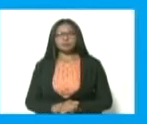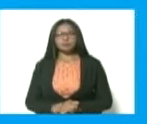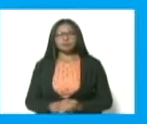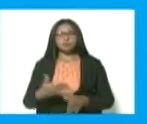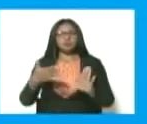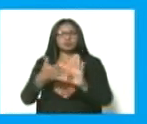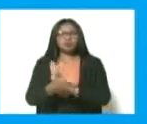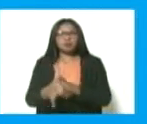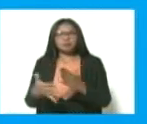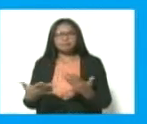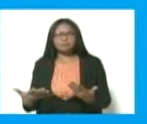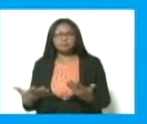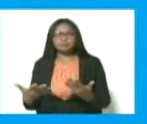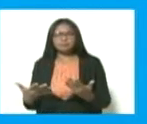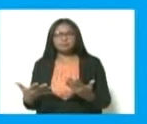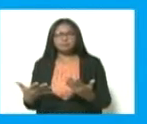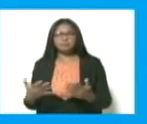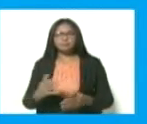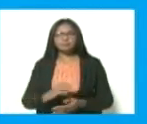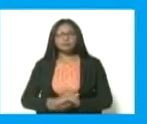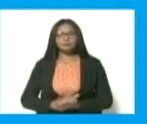el carácter